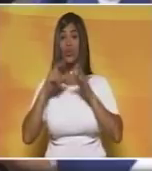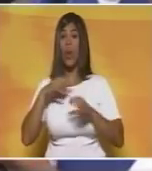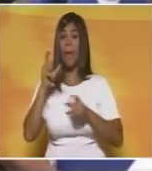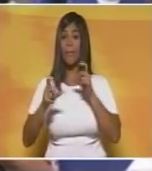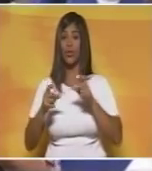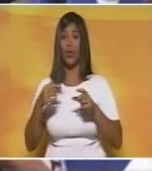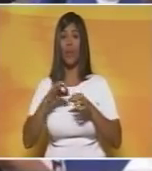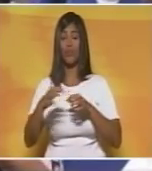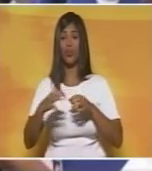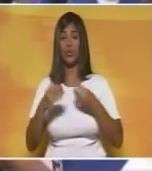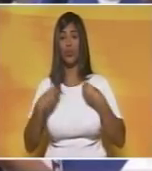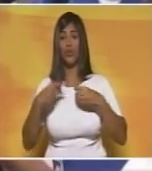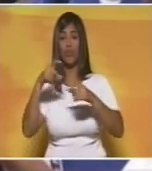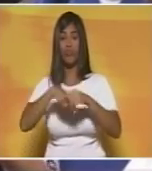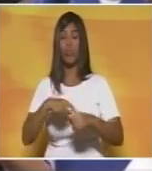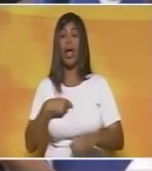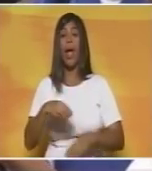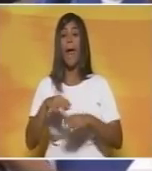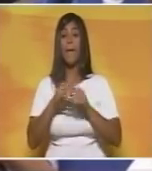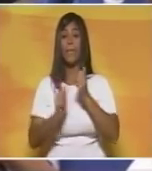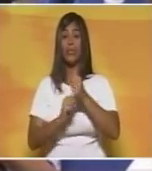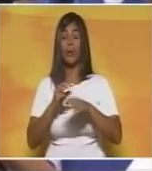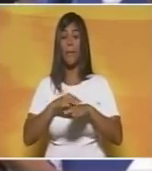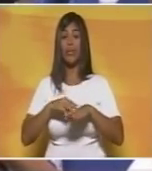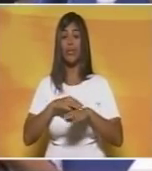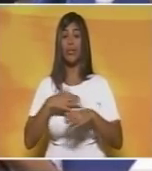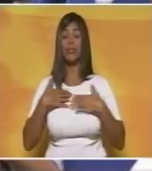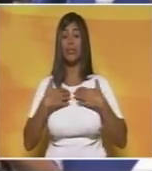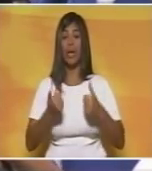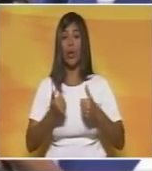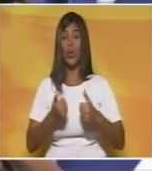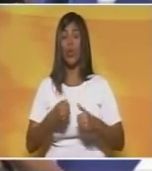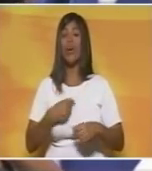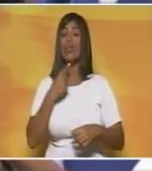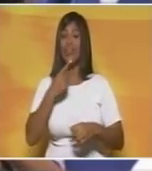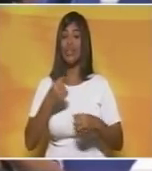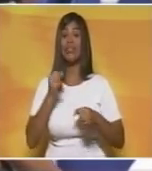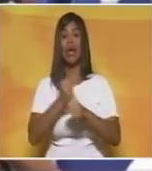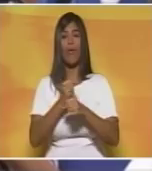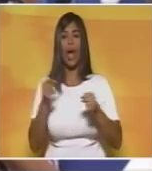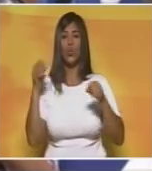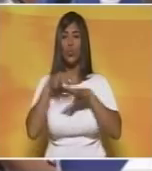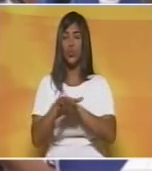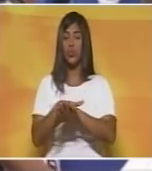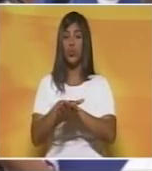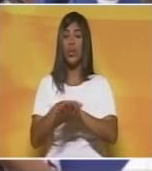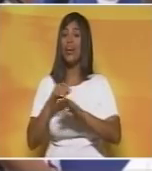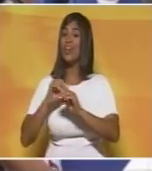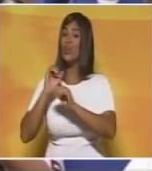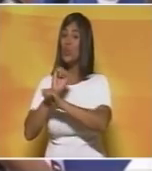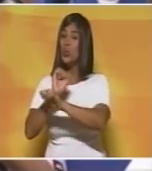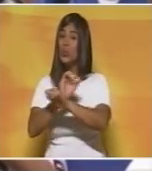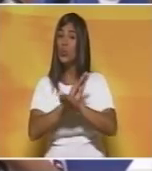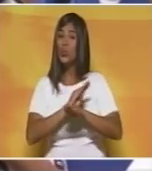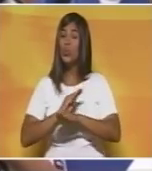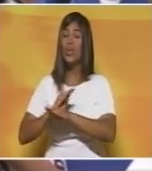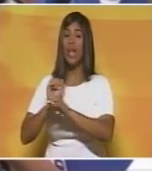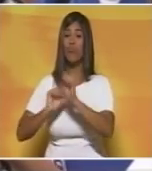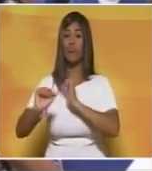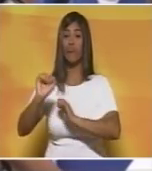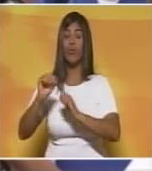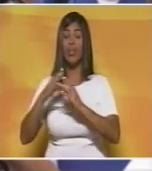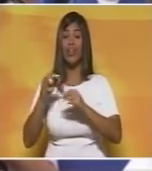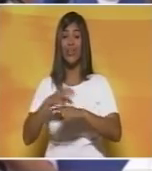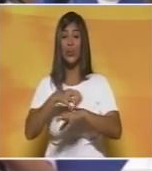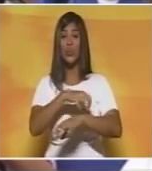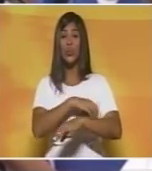casacoimense. La viceministra de Salud, Marisela Bermúdez, aseguró que trabajarán en conjunto para erradicar la malaria que tanto ha